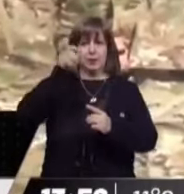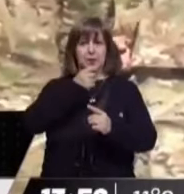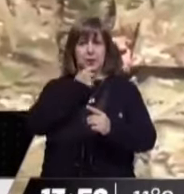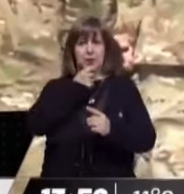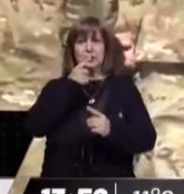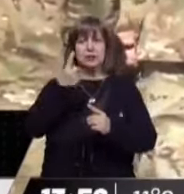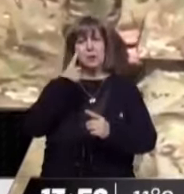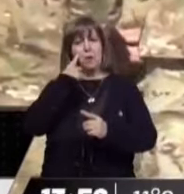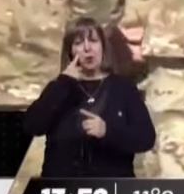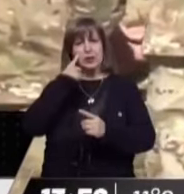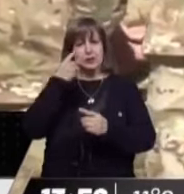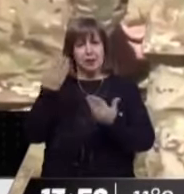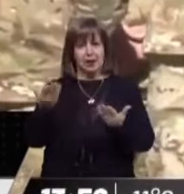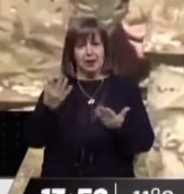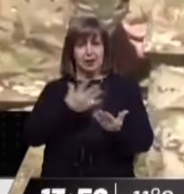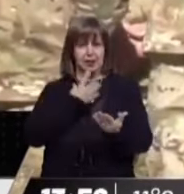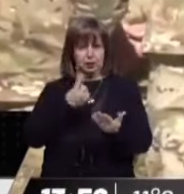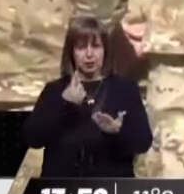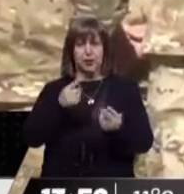y municipales,